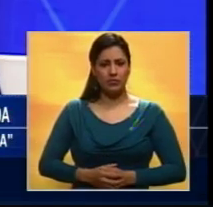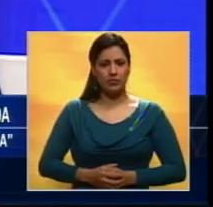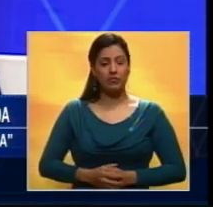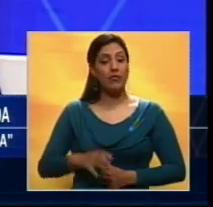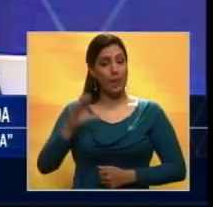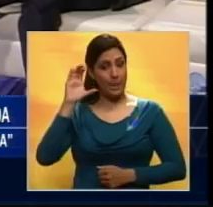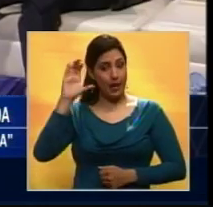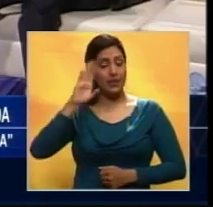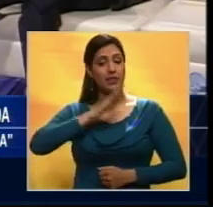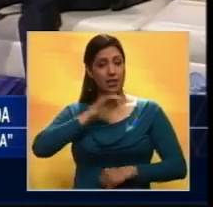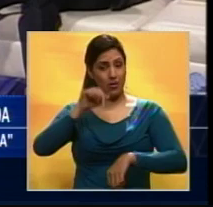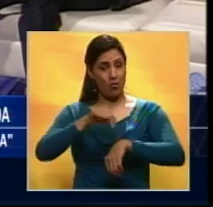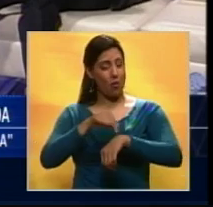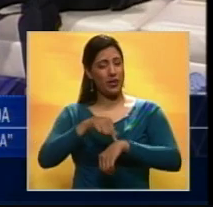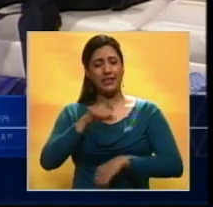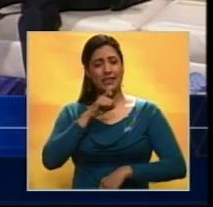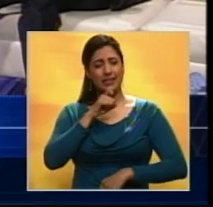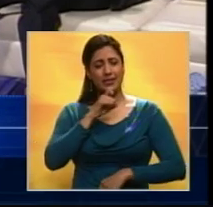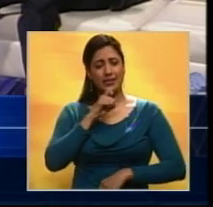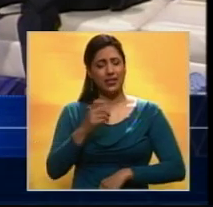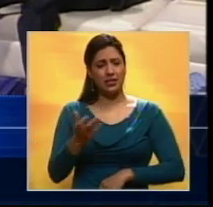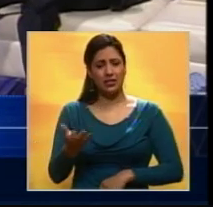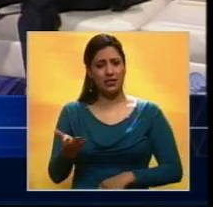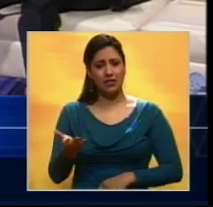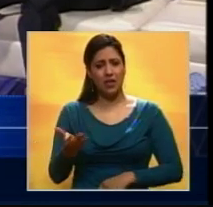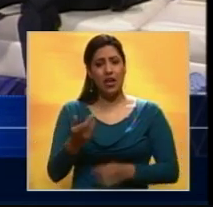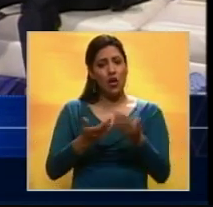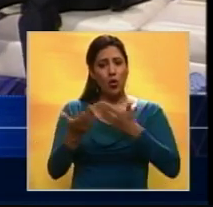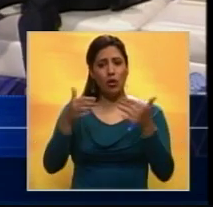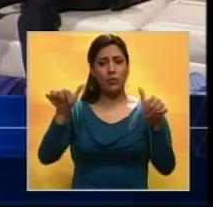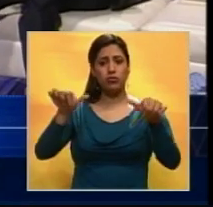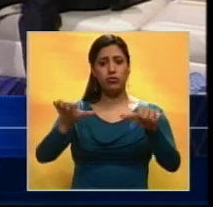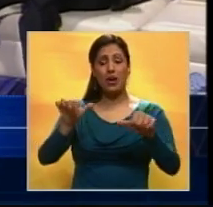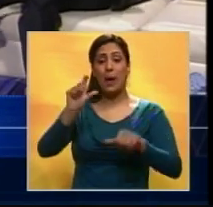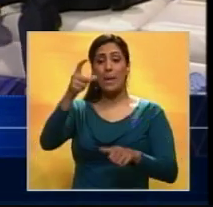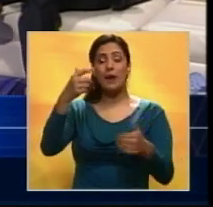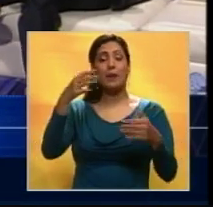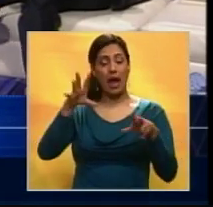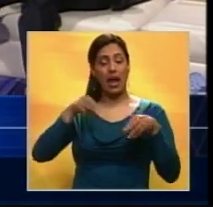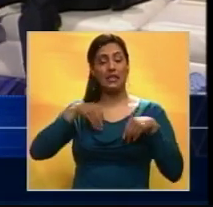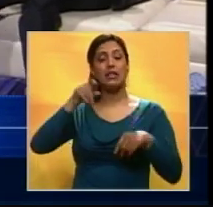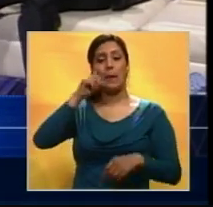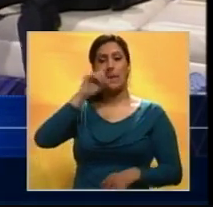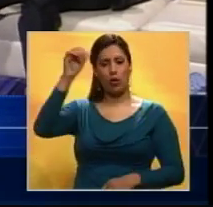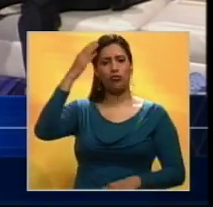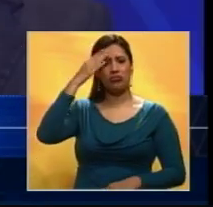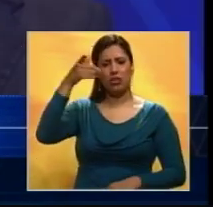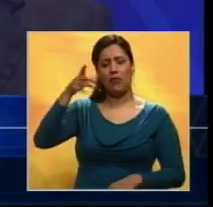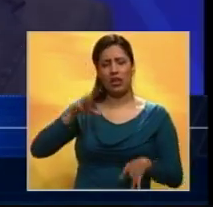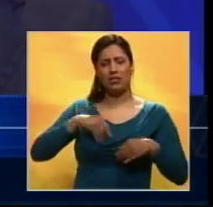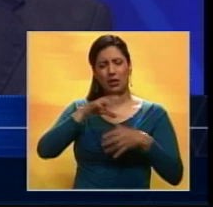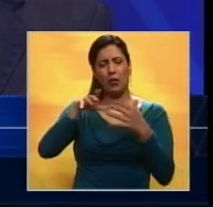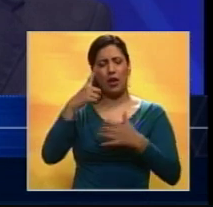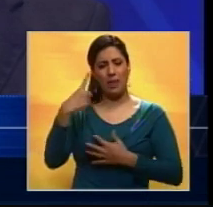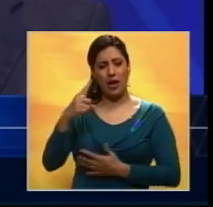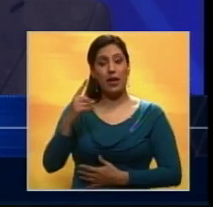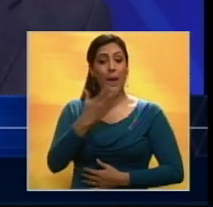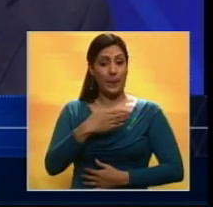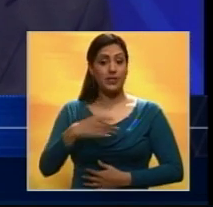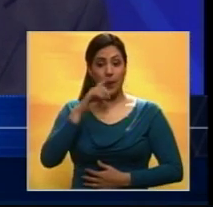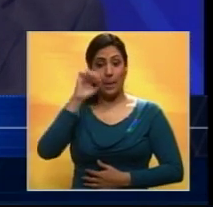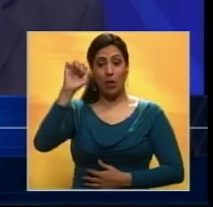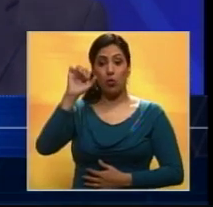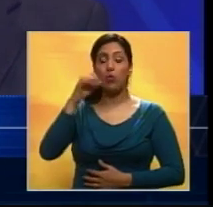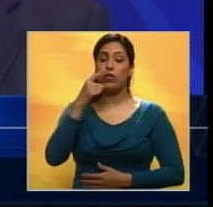El país pasa por un momento difícil en su economía y el primero que lo ha reconocido es el presidente Maduro. El presidente Maduro